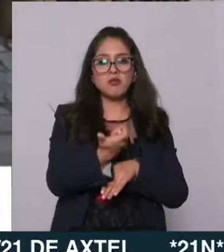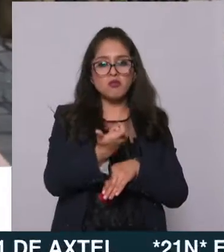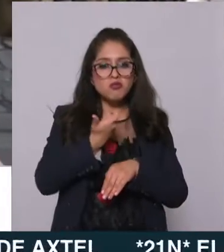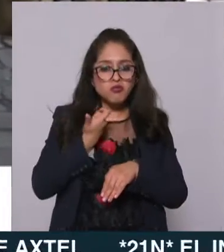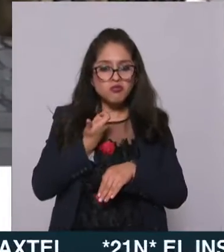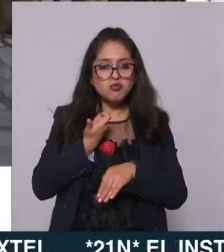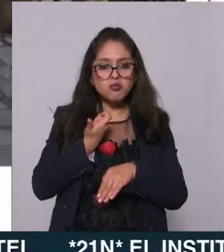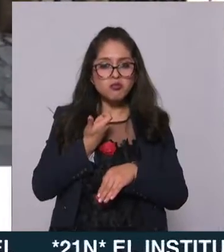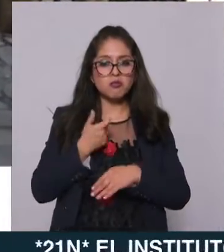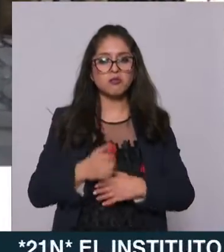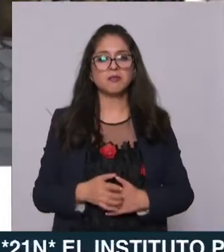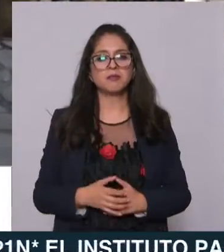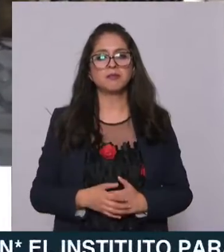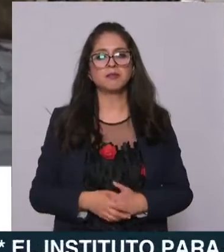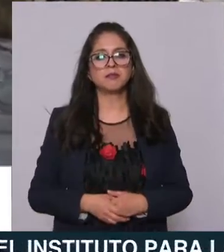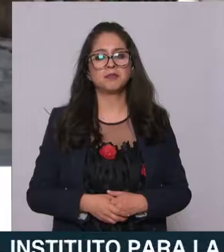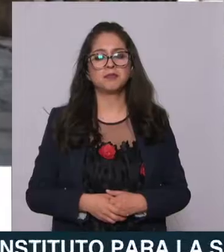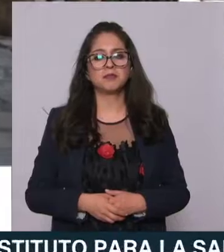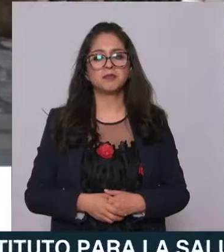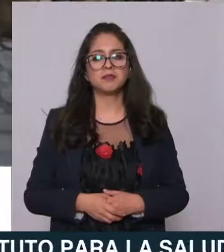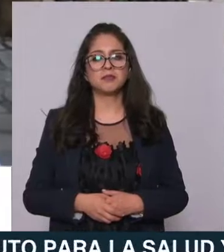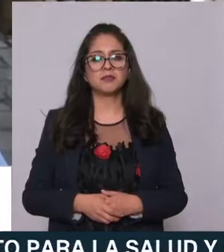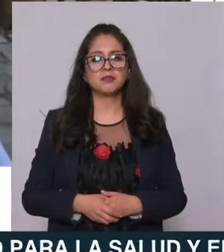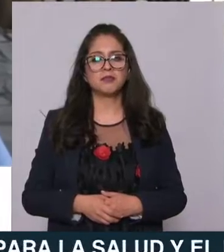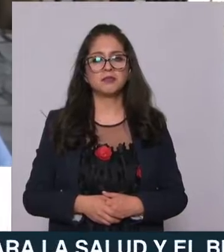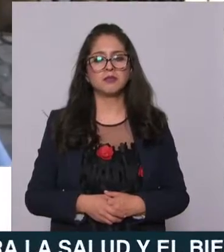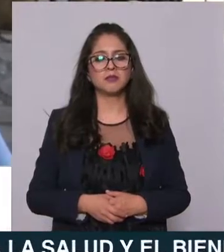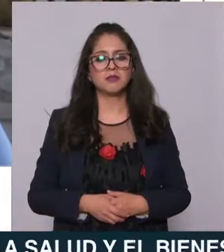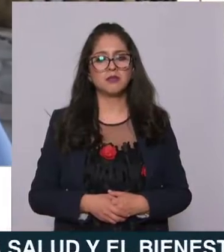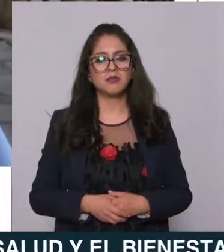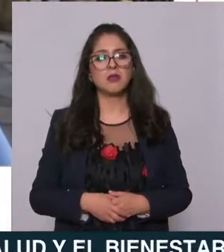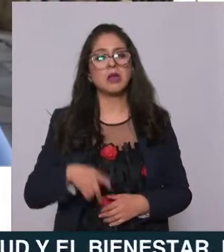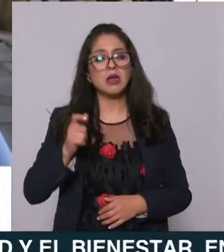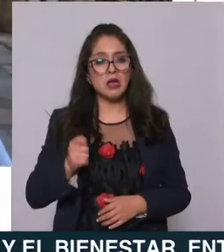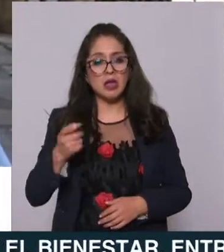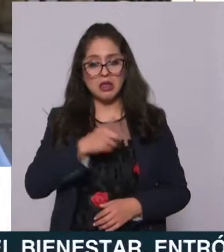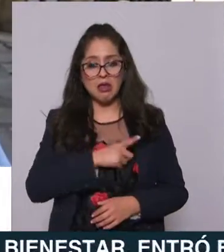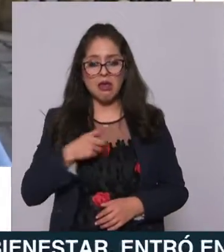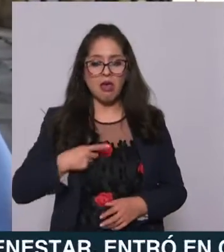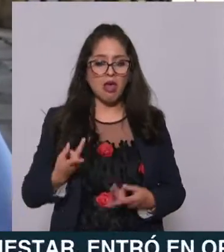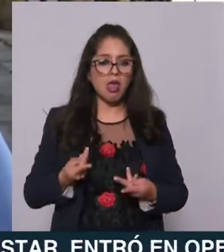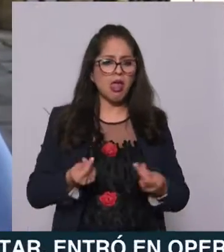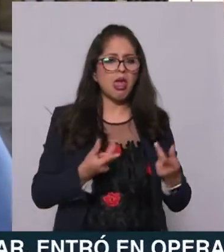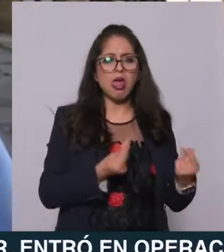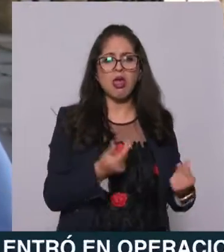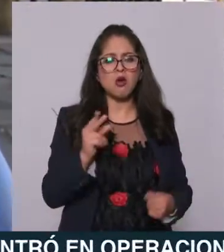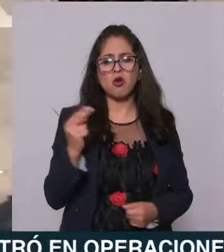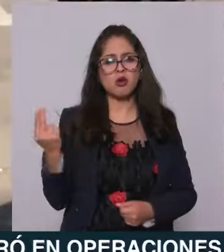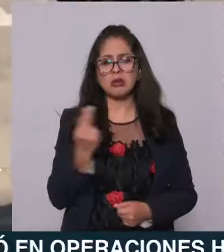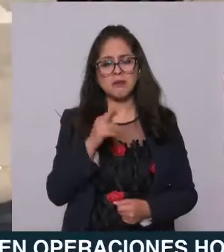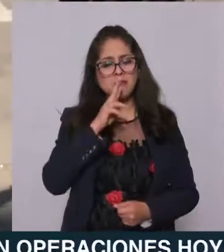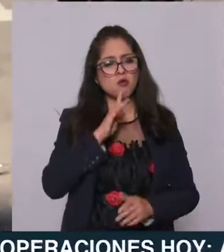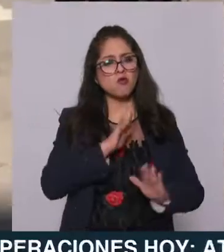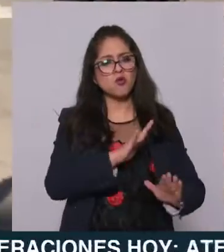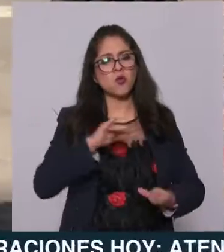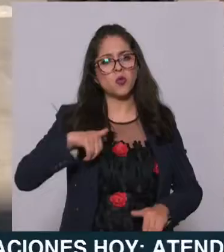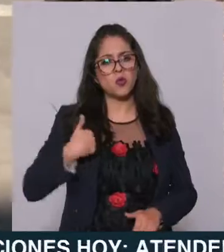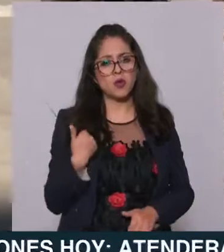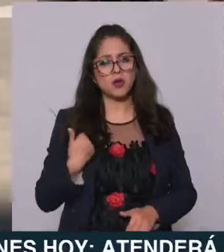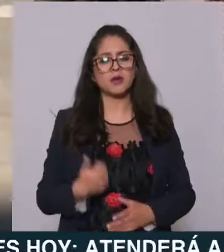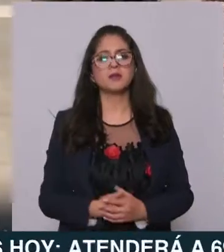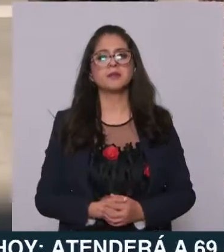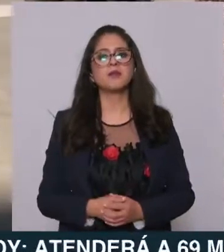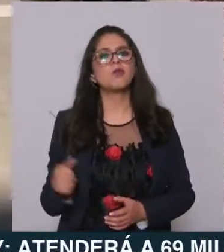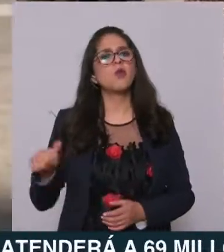turnos y pensar ahorrar un poco más en trabajo, recortar en gastos que no son necesarios, ¿no? Otros quieren